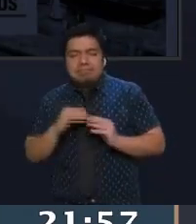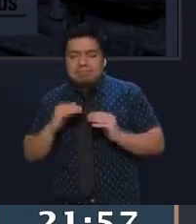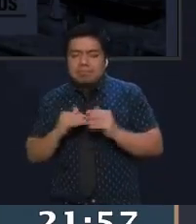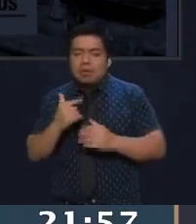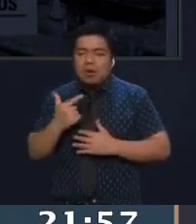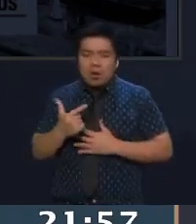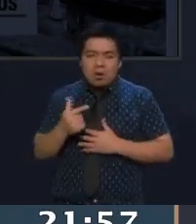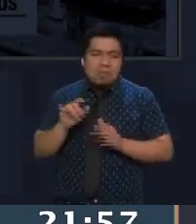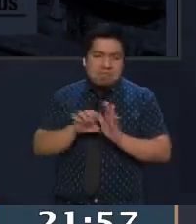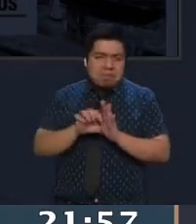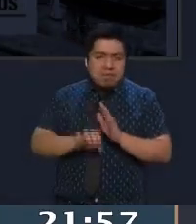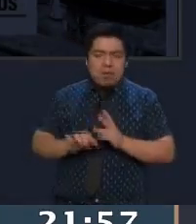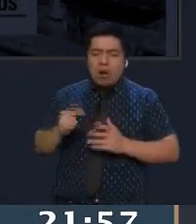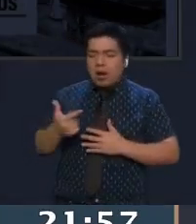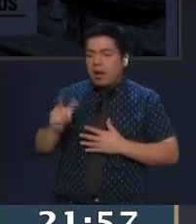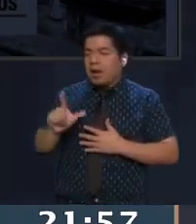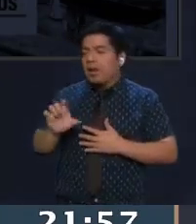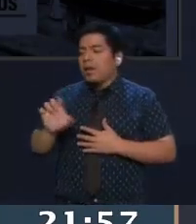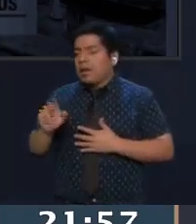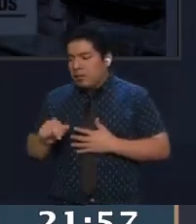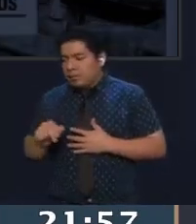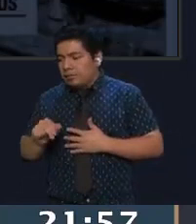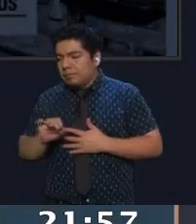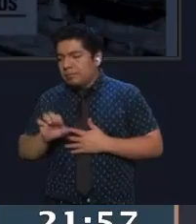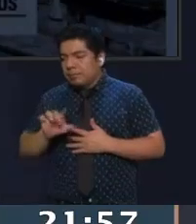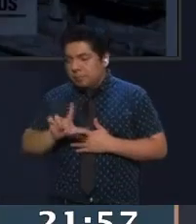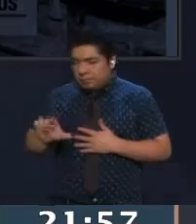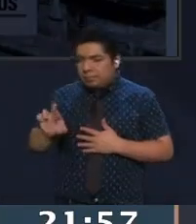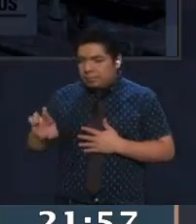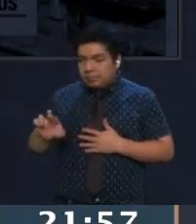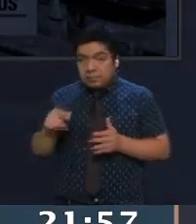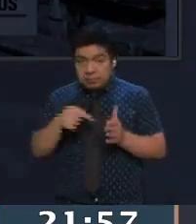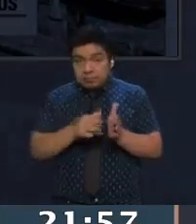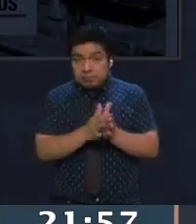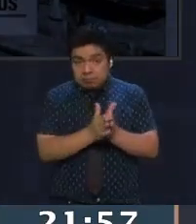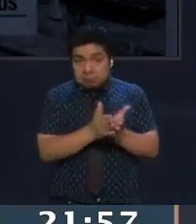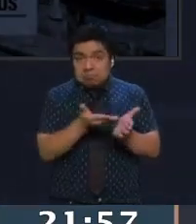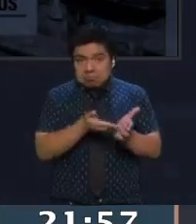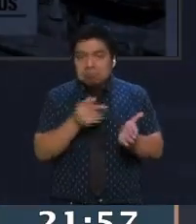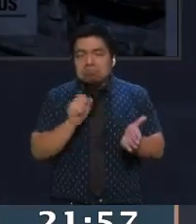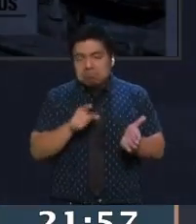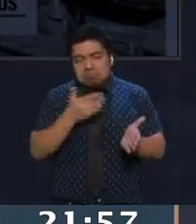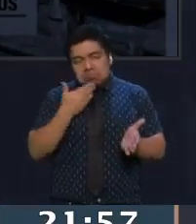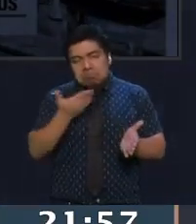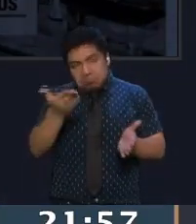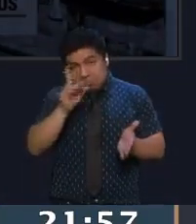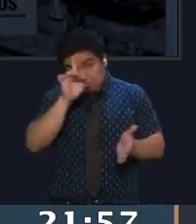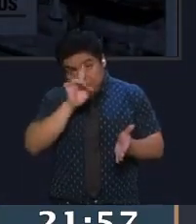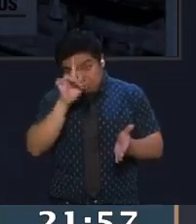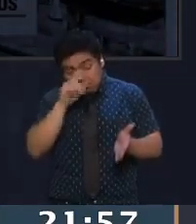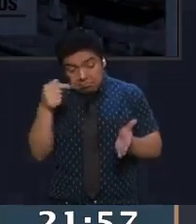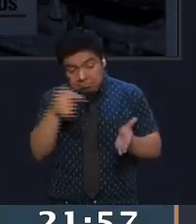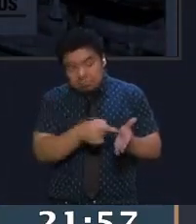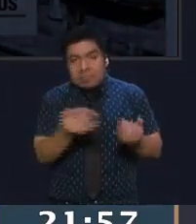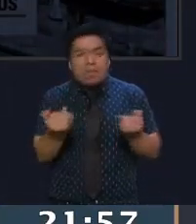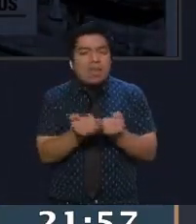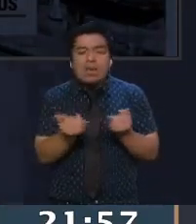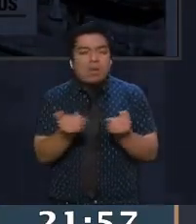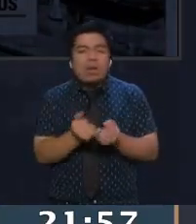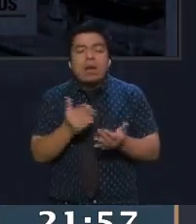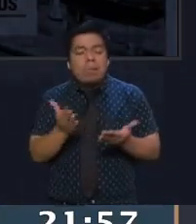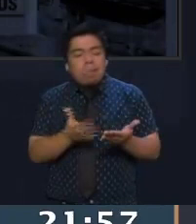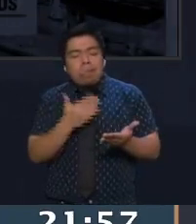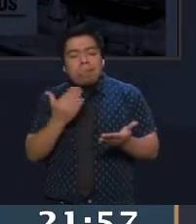Miller. Es un libro francamente recomendable y además, pues un libro de consulta para todos